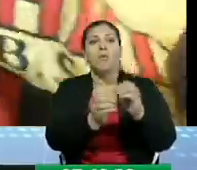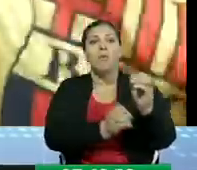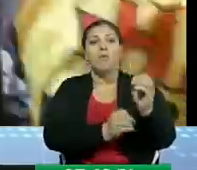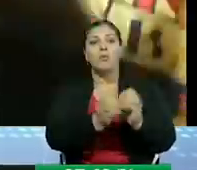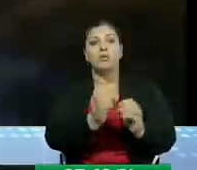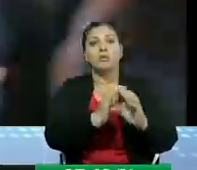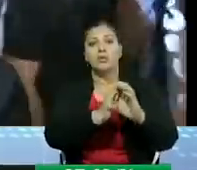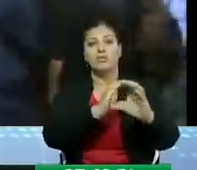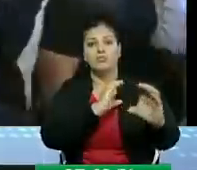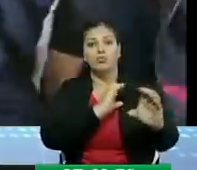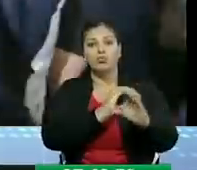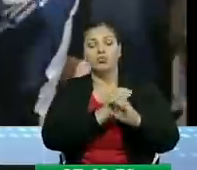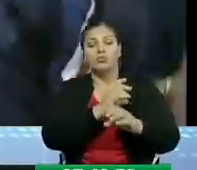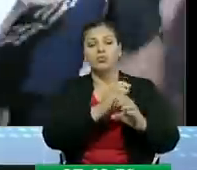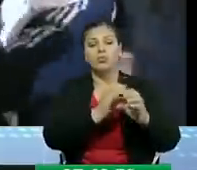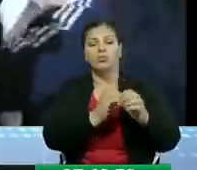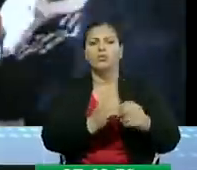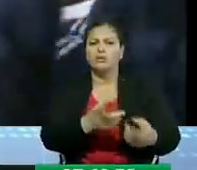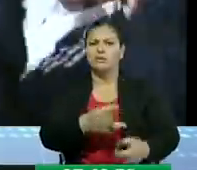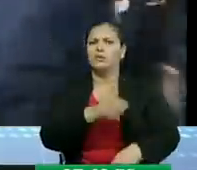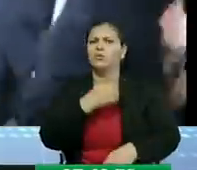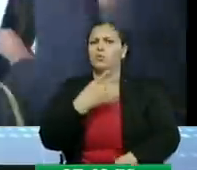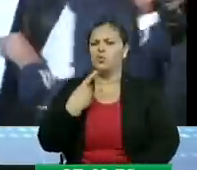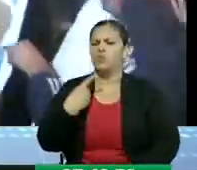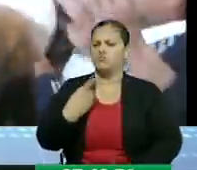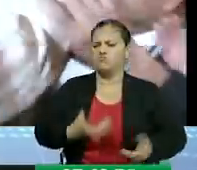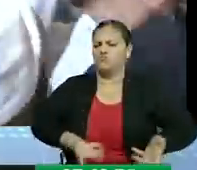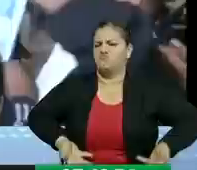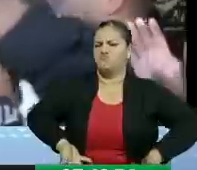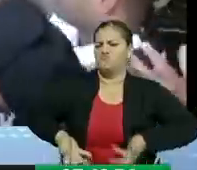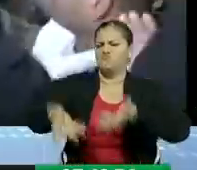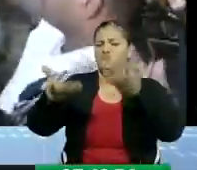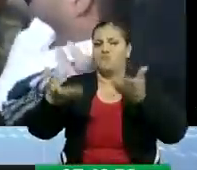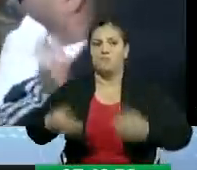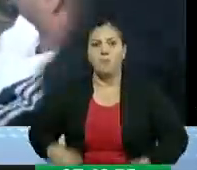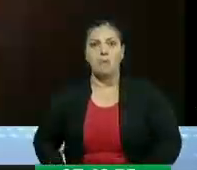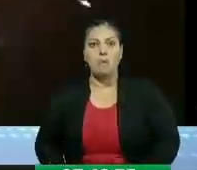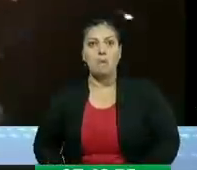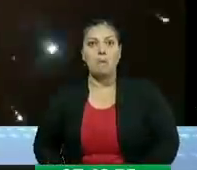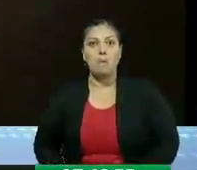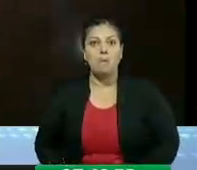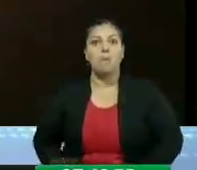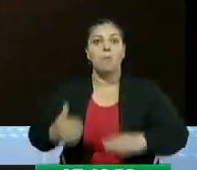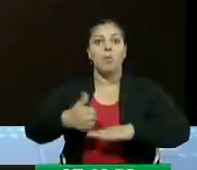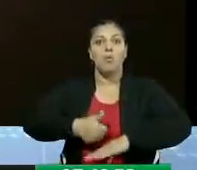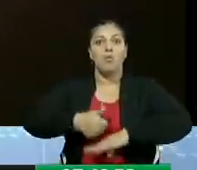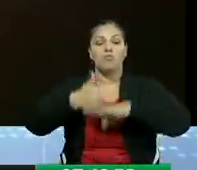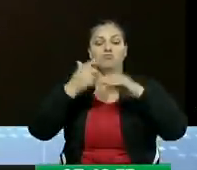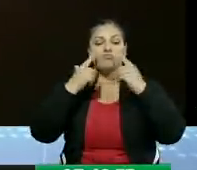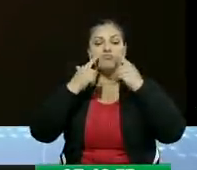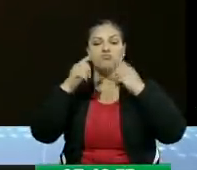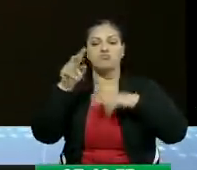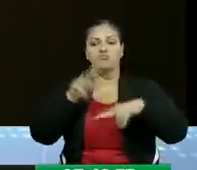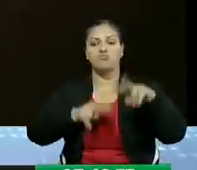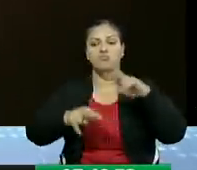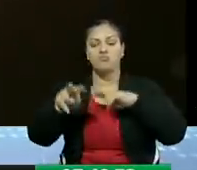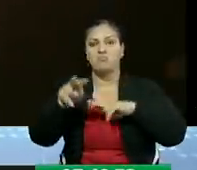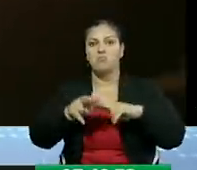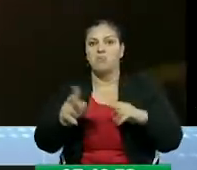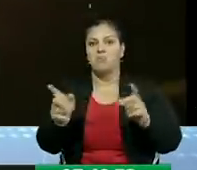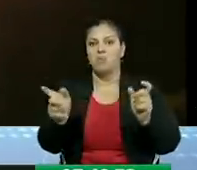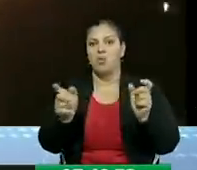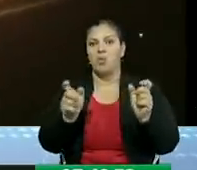sido ya suspendidos y por la falta y carencia de controles, desgraciadamente 12 personas,